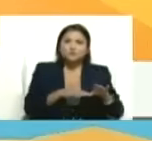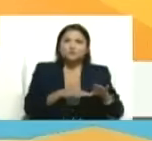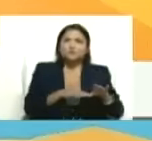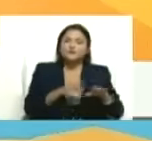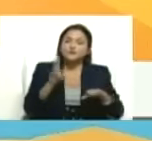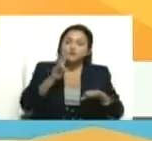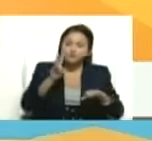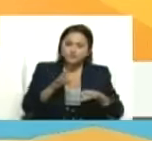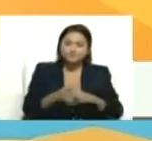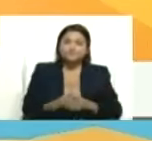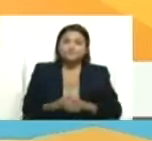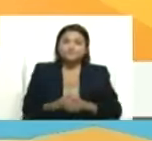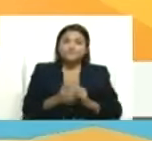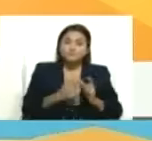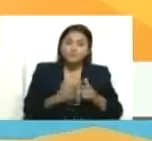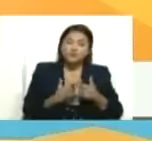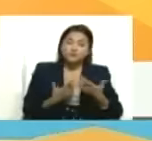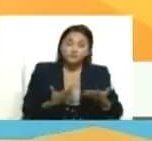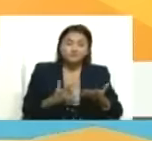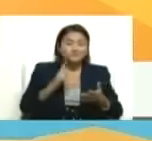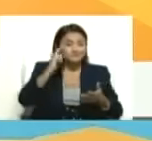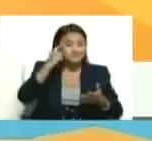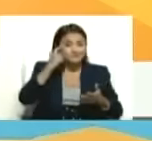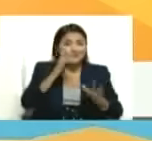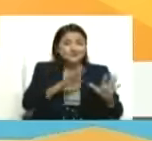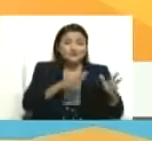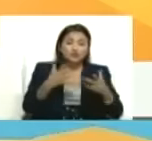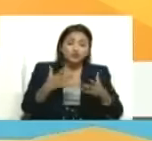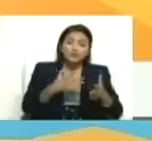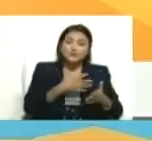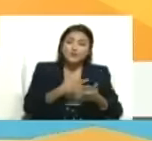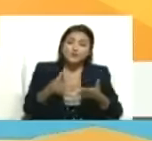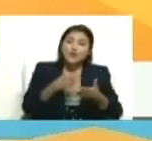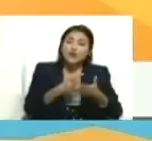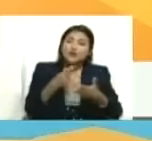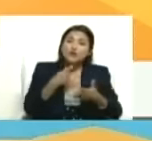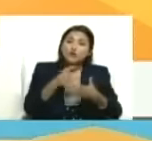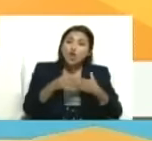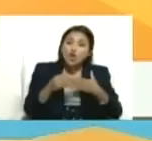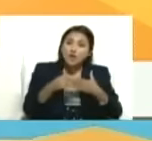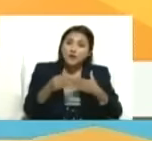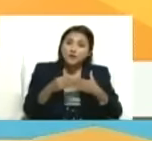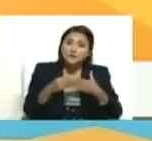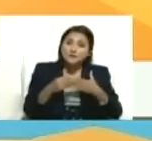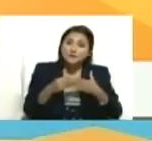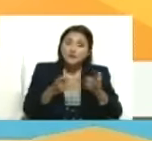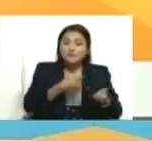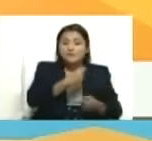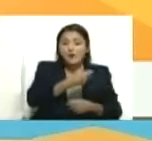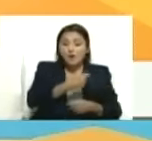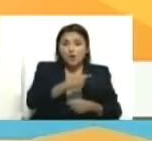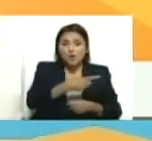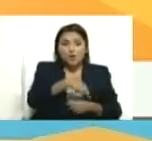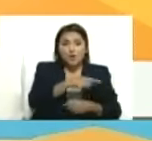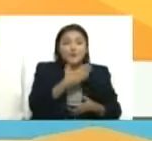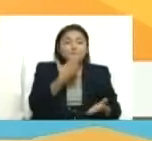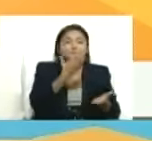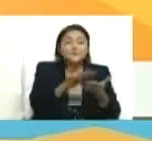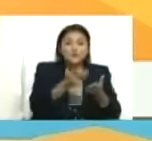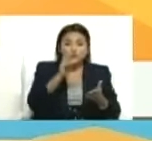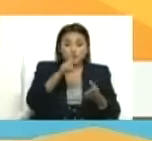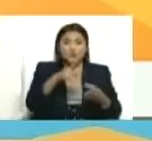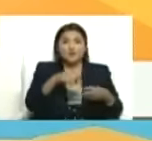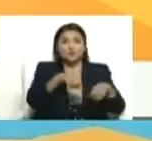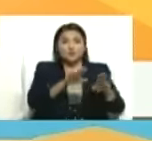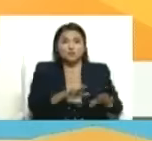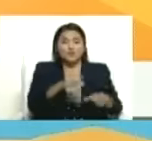territorio frente a esa locura que les costó 18 millones de dólares a la exon mó solicitando que Venezuela suspendiera